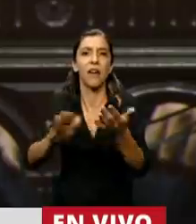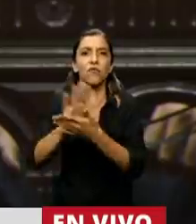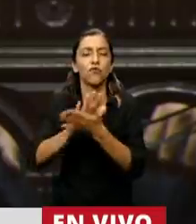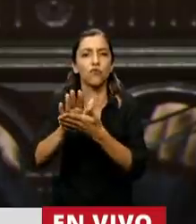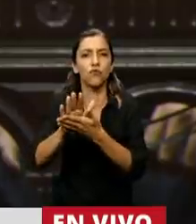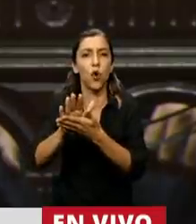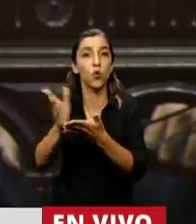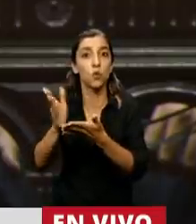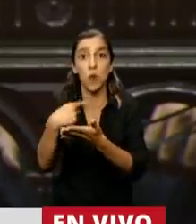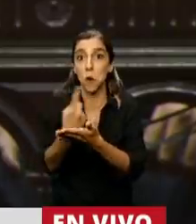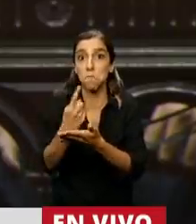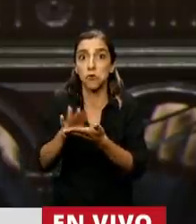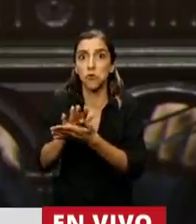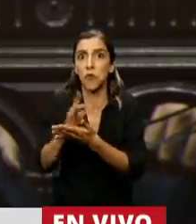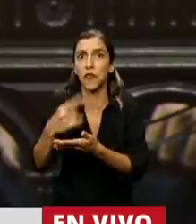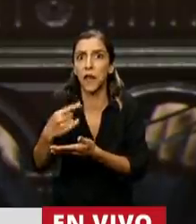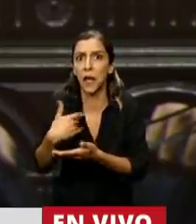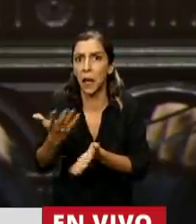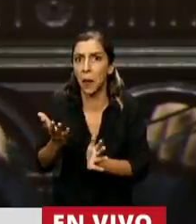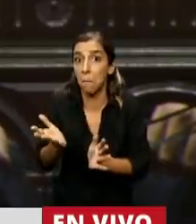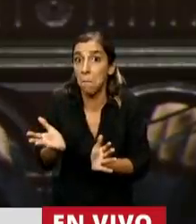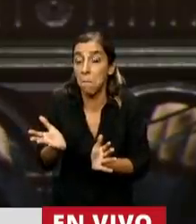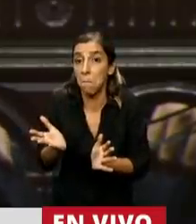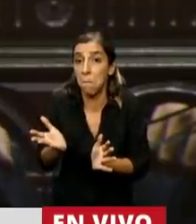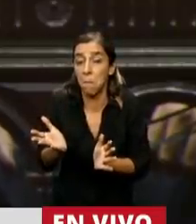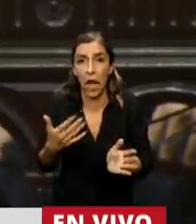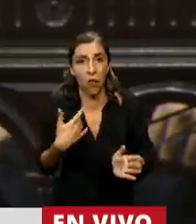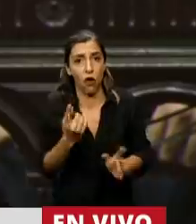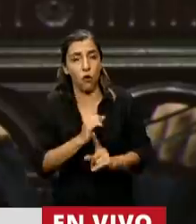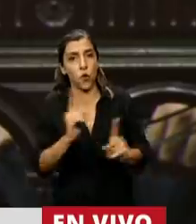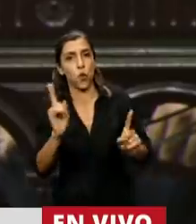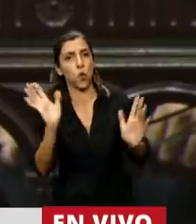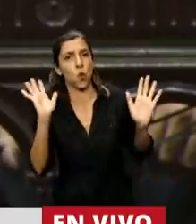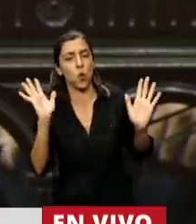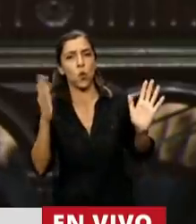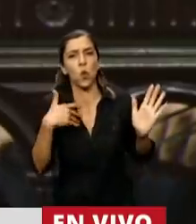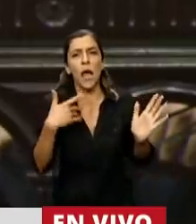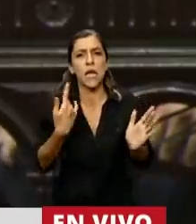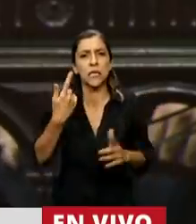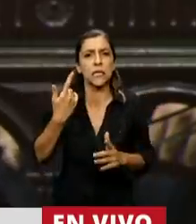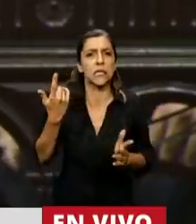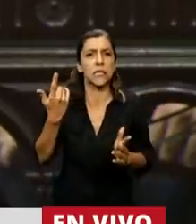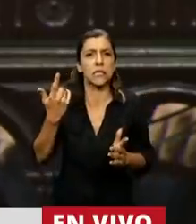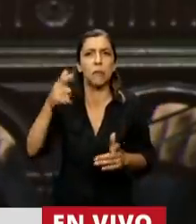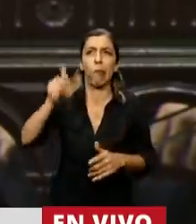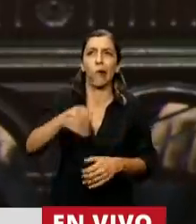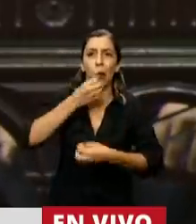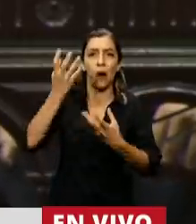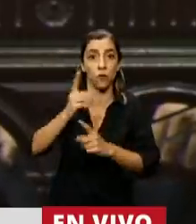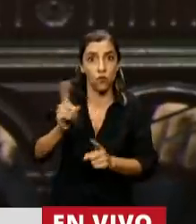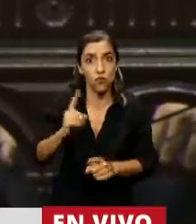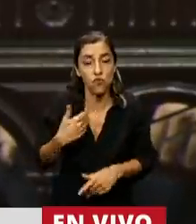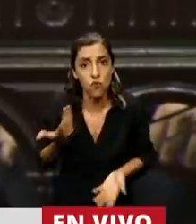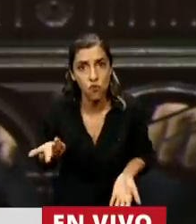era no estamos hablando de un personaje menor de un andamiaje político se presenta un partido que estaba asumiendo